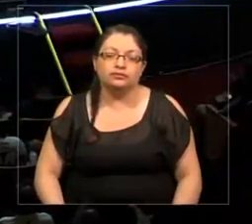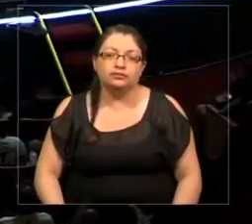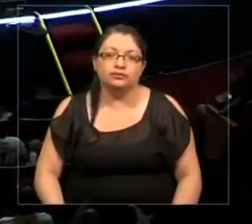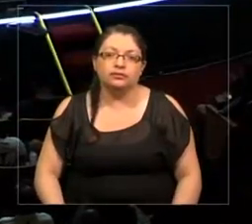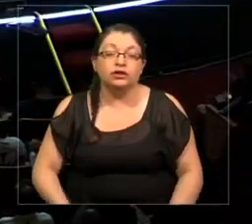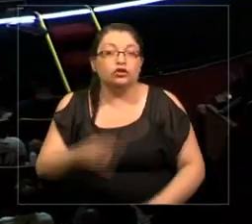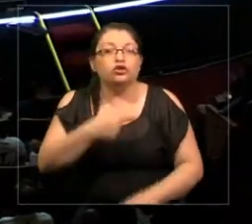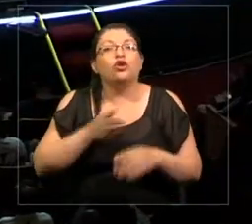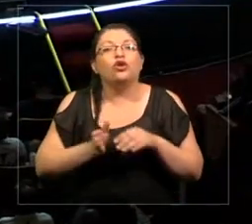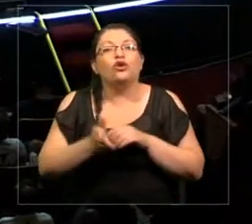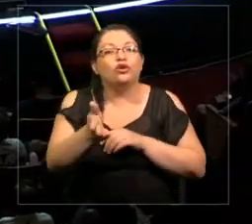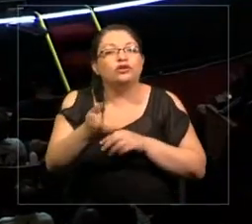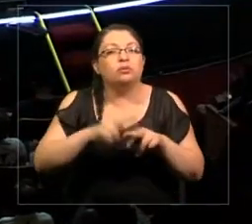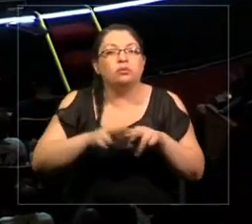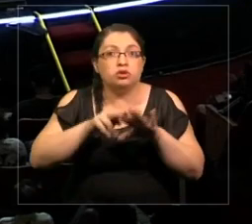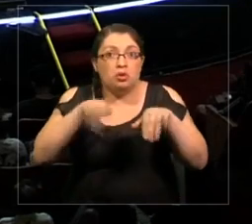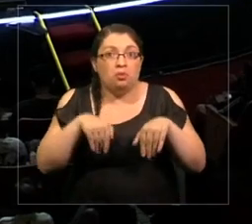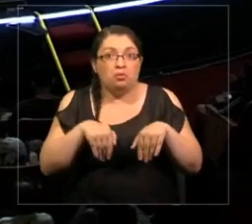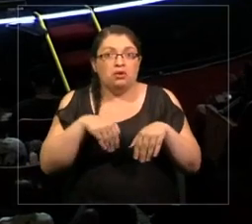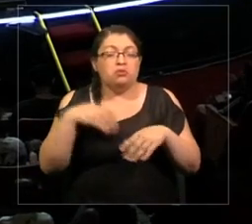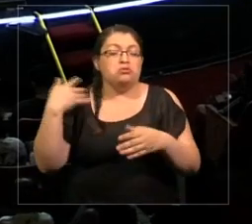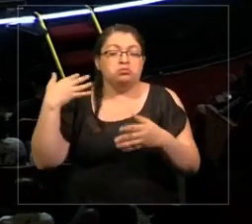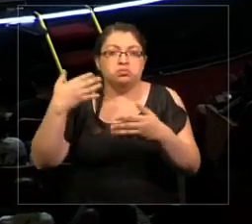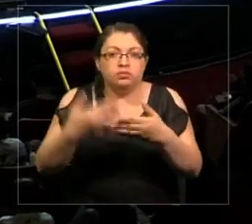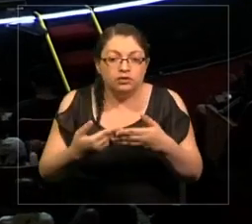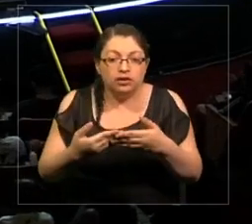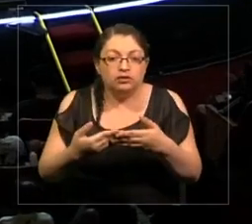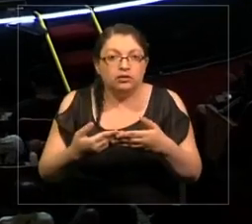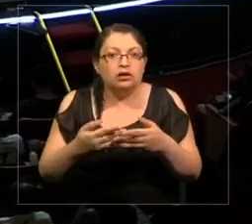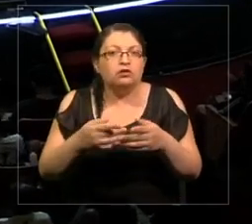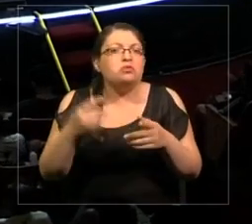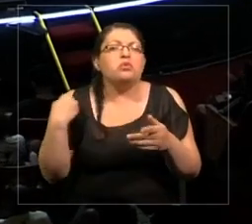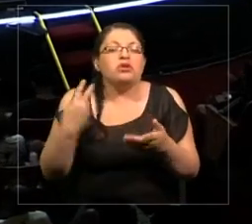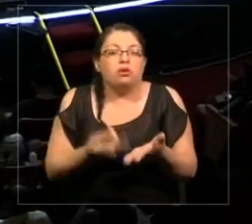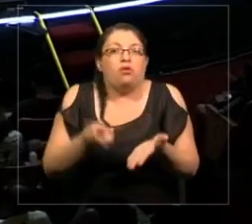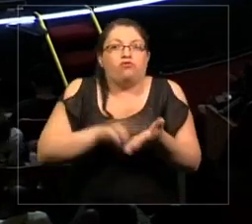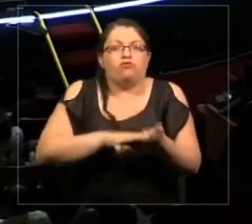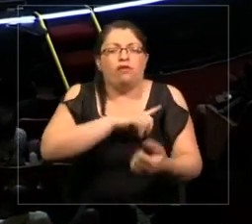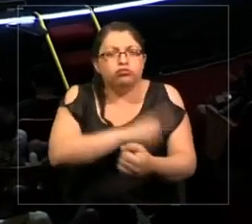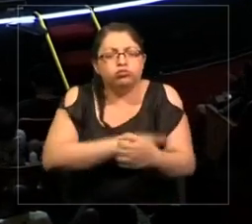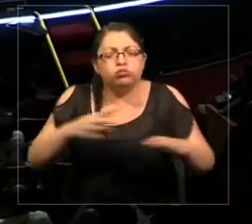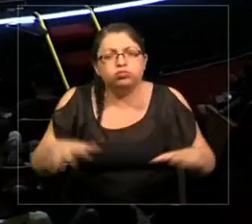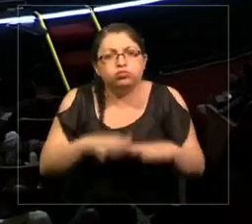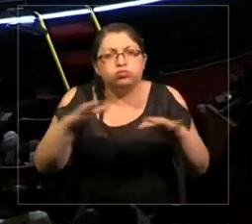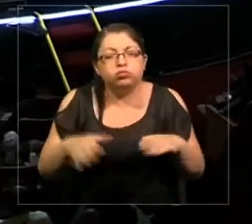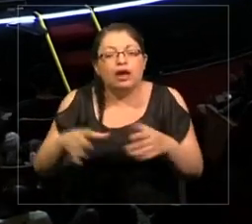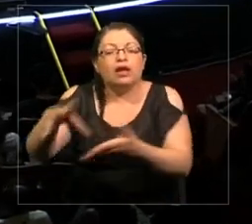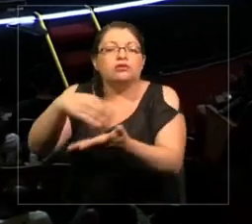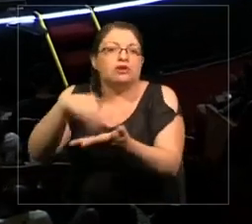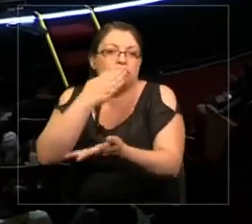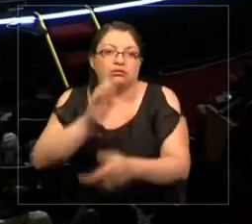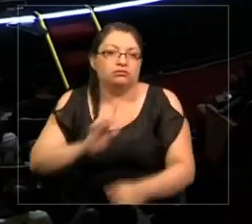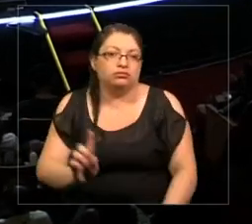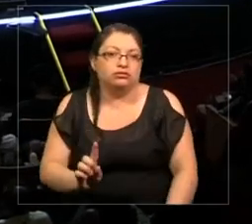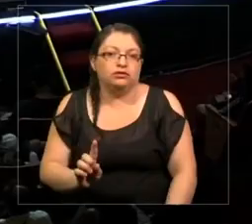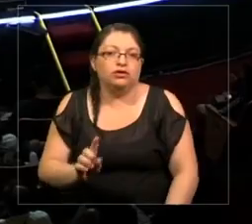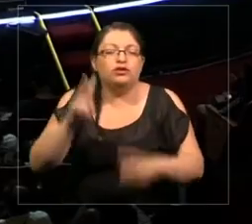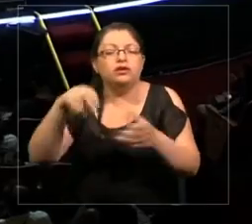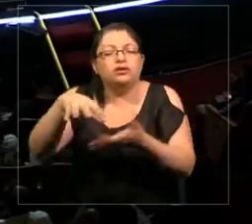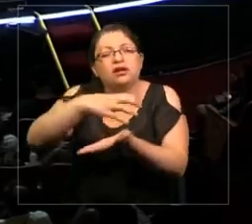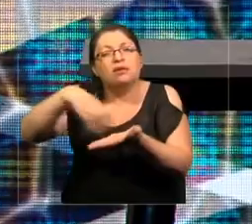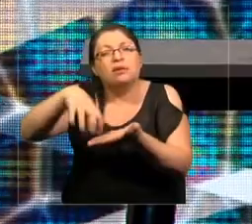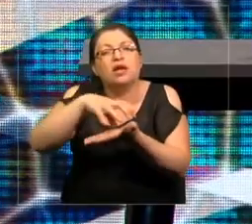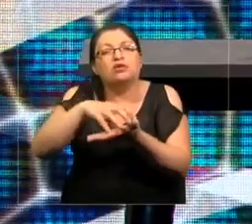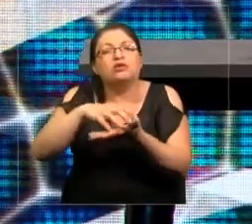manera aunque duplicamos los esfuerzos no vamos a llegar a mejorar nuestras ciudades con este tema de la ciudad